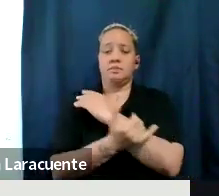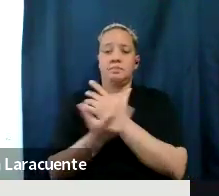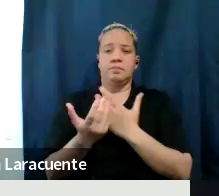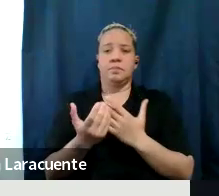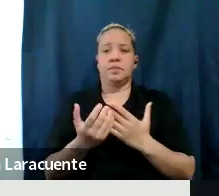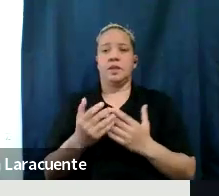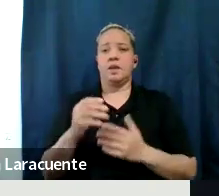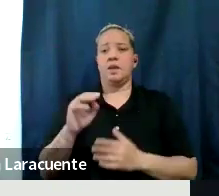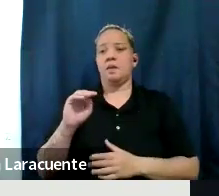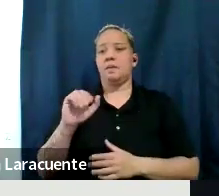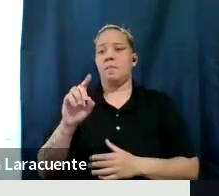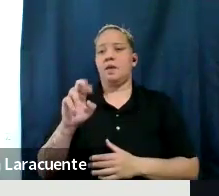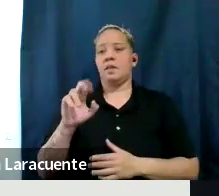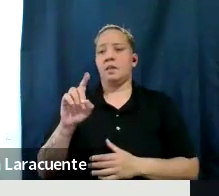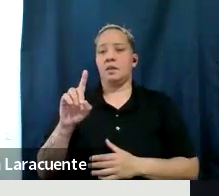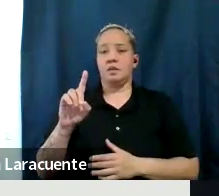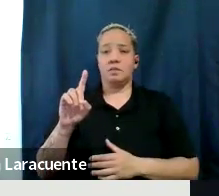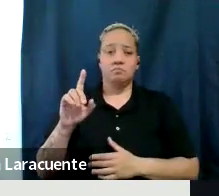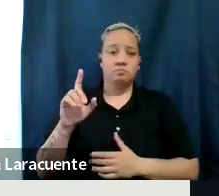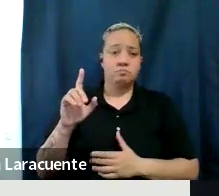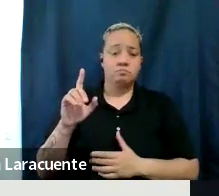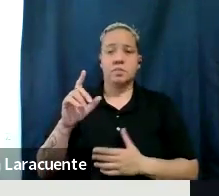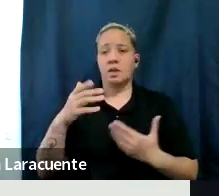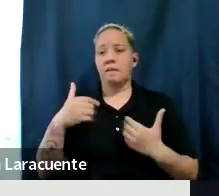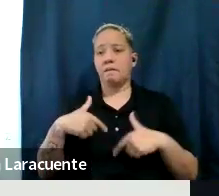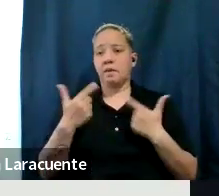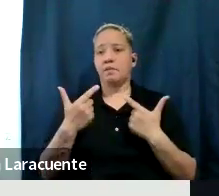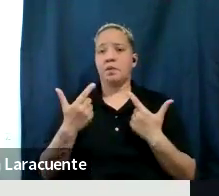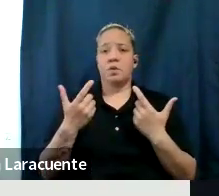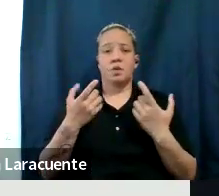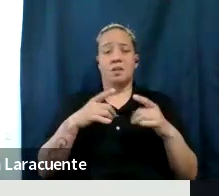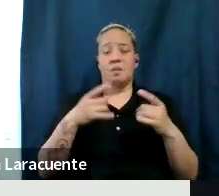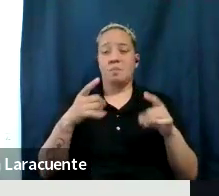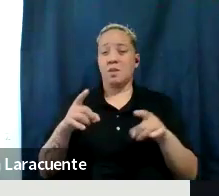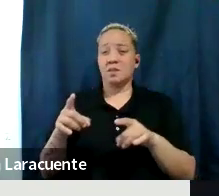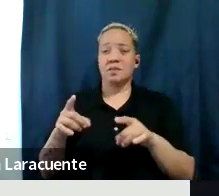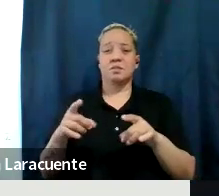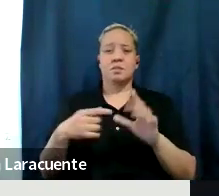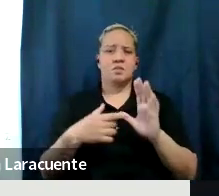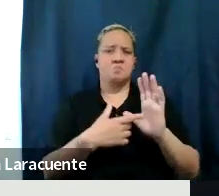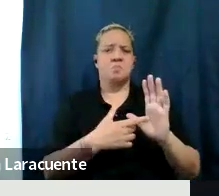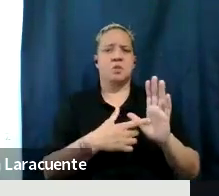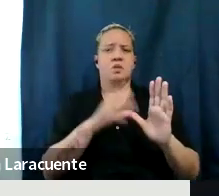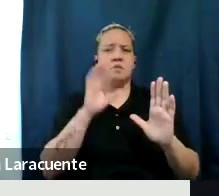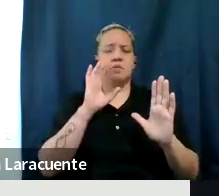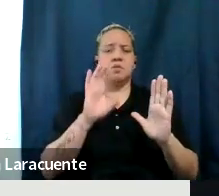el Madrid que él vivió, ¿no? Los hechos dramáticos que he mostrado algunas fotografías derivados de la